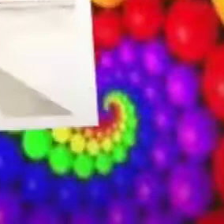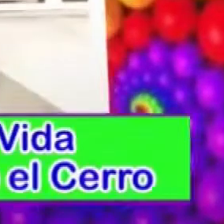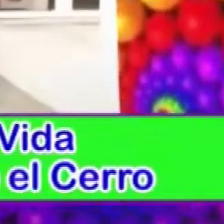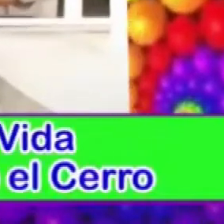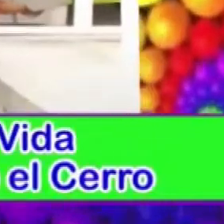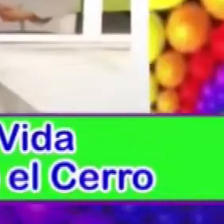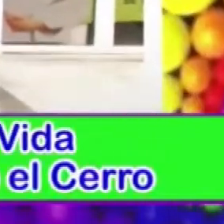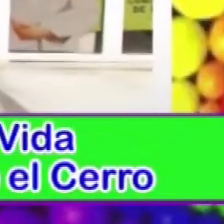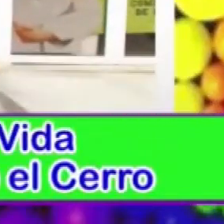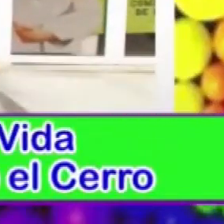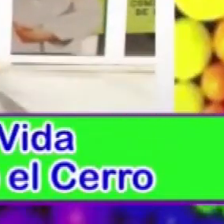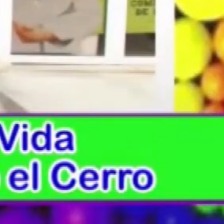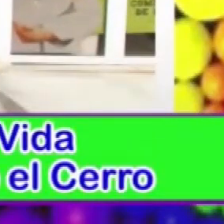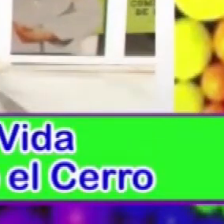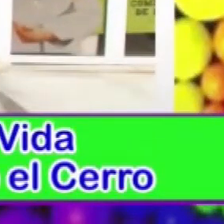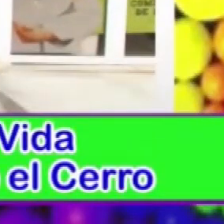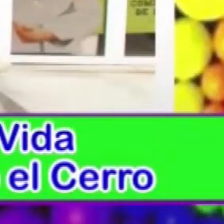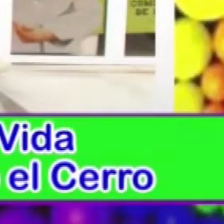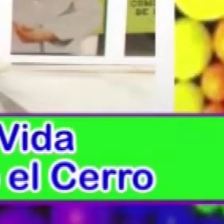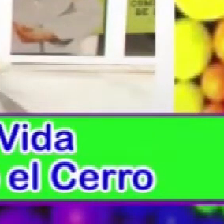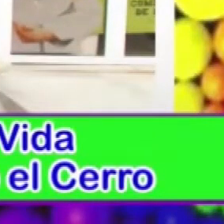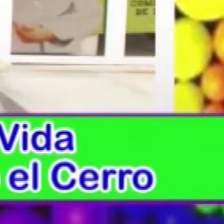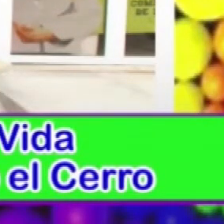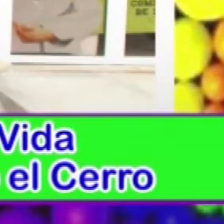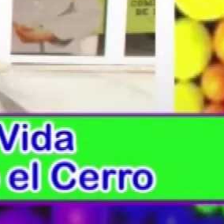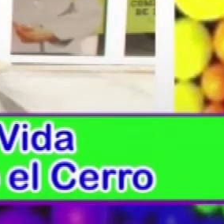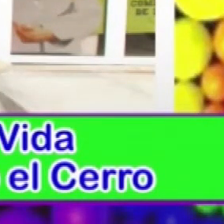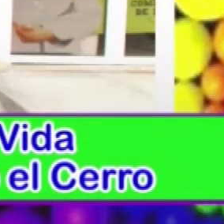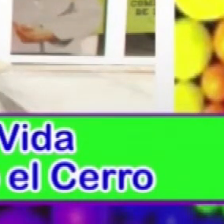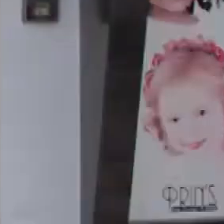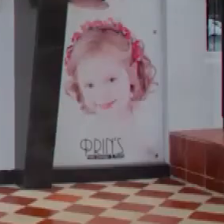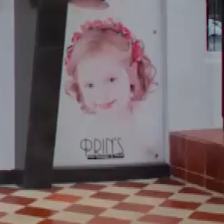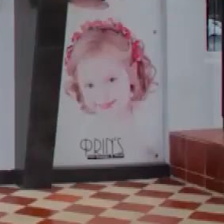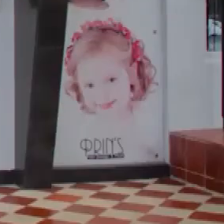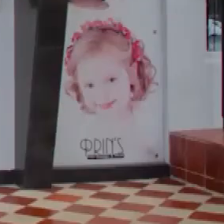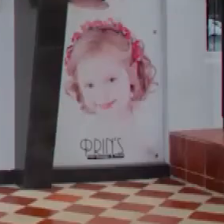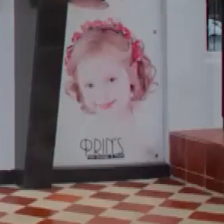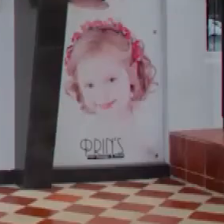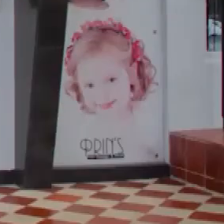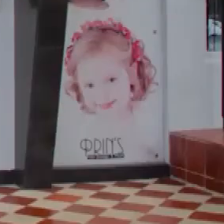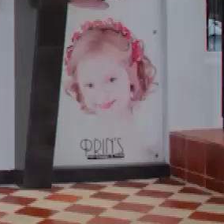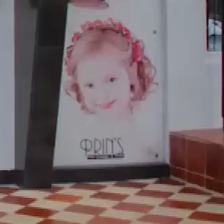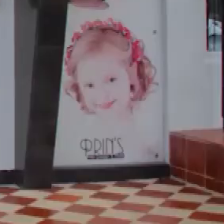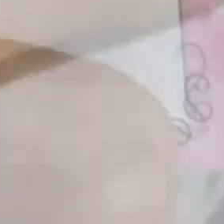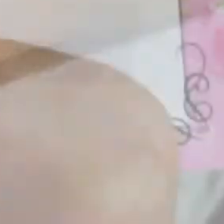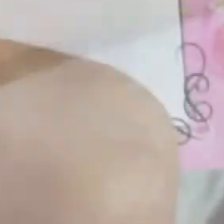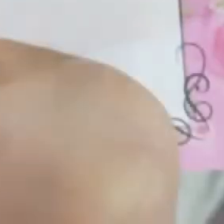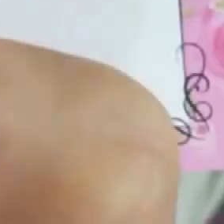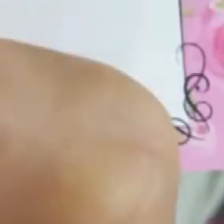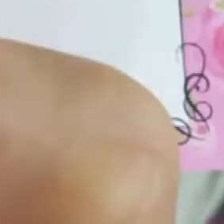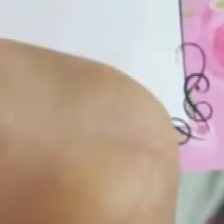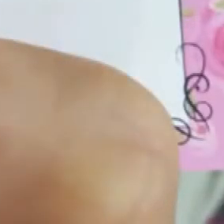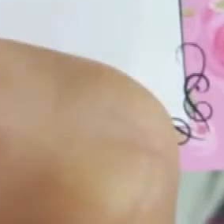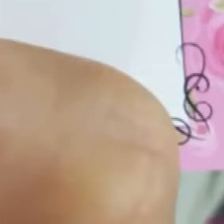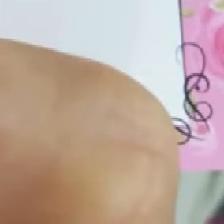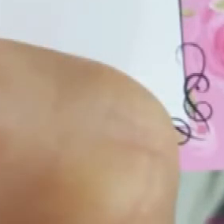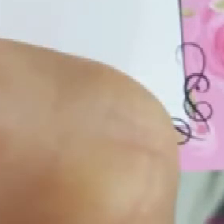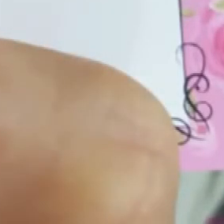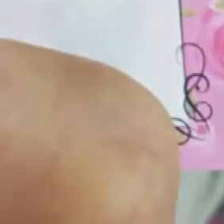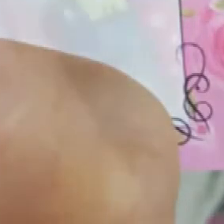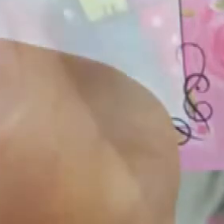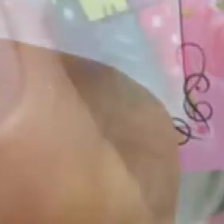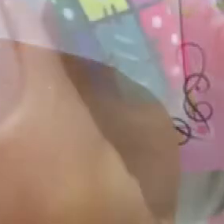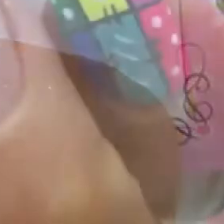en la sucursal de la calle 29B, número 4008, Barrio El Cerro. Te esperamos. Déjate sorprender en la sala de belleza Prince. Disfruta de